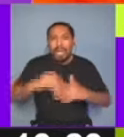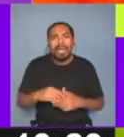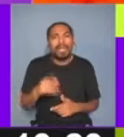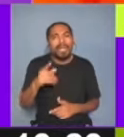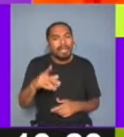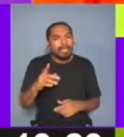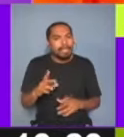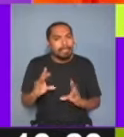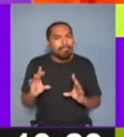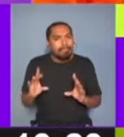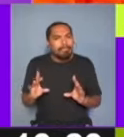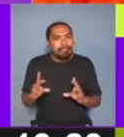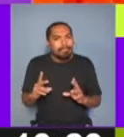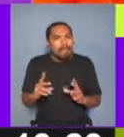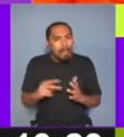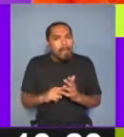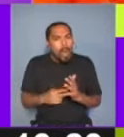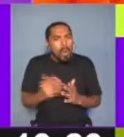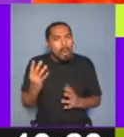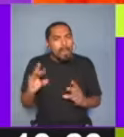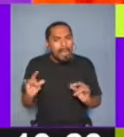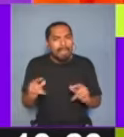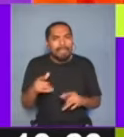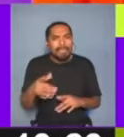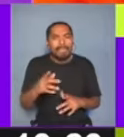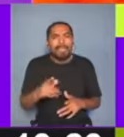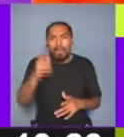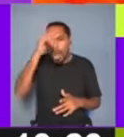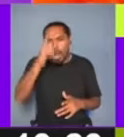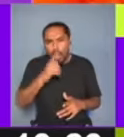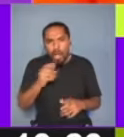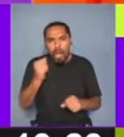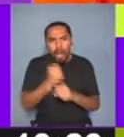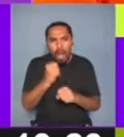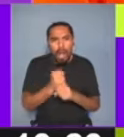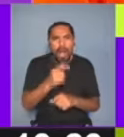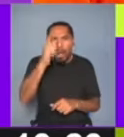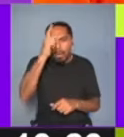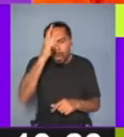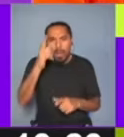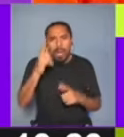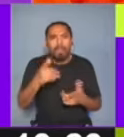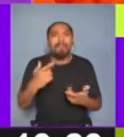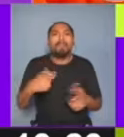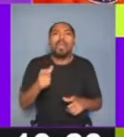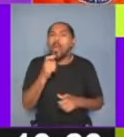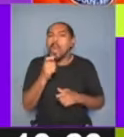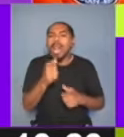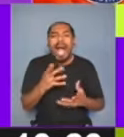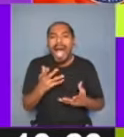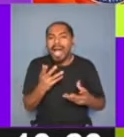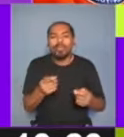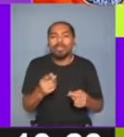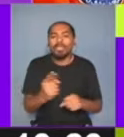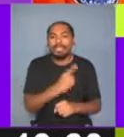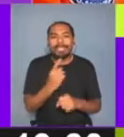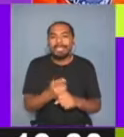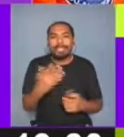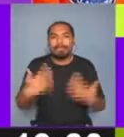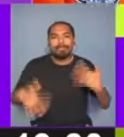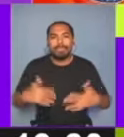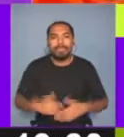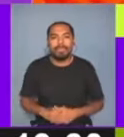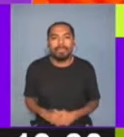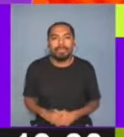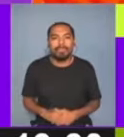bombero voluntario la capacidad de respuesta no supera vuelvo a decirlo por la gran cantidad de agua que se ha precipitado noaro no hay prevención que